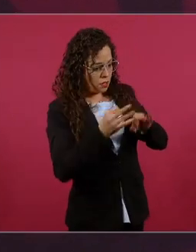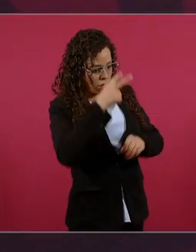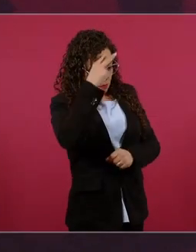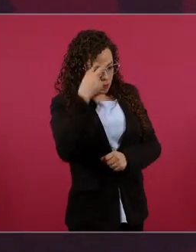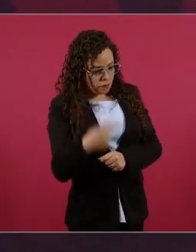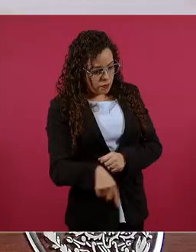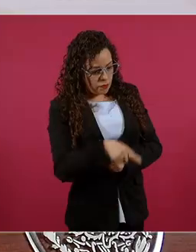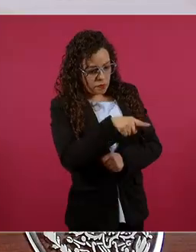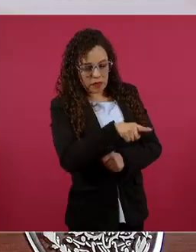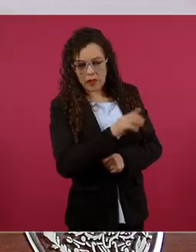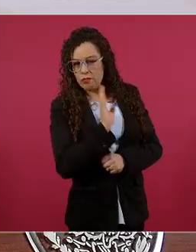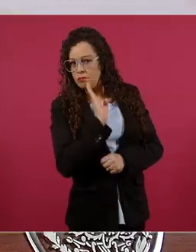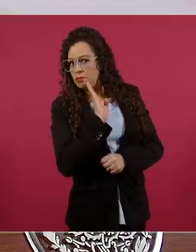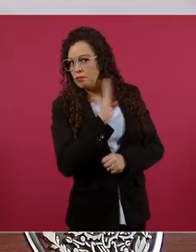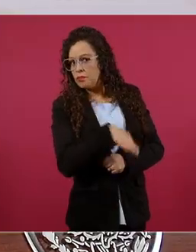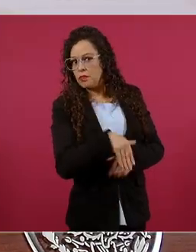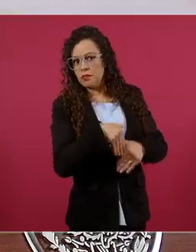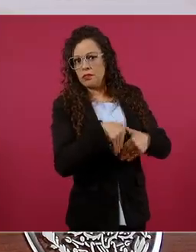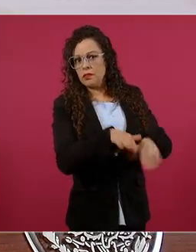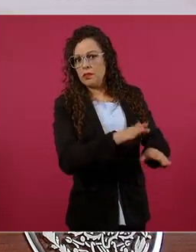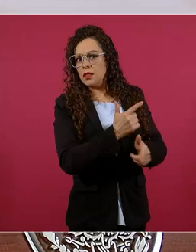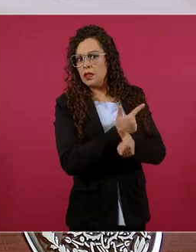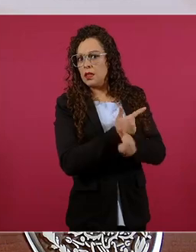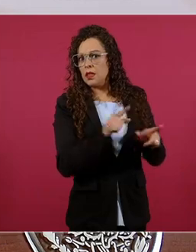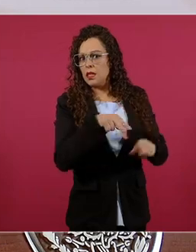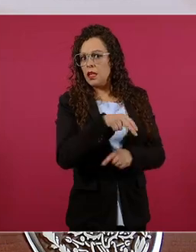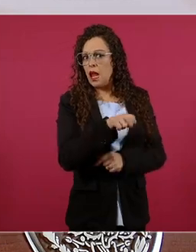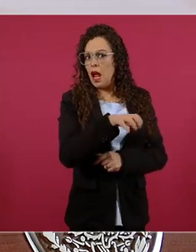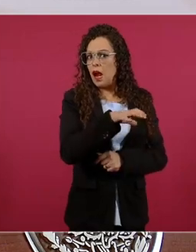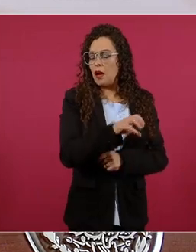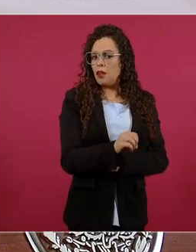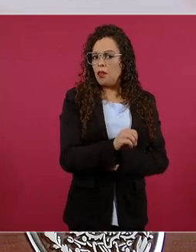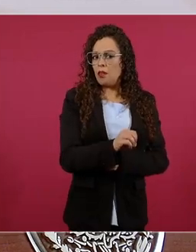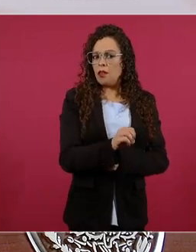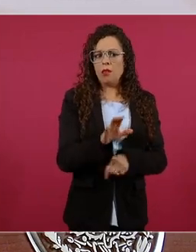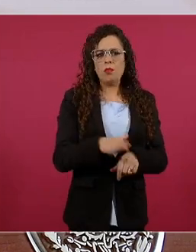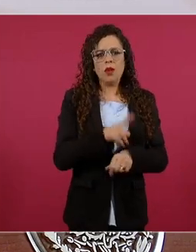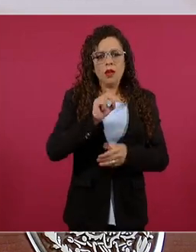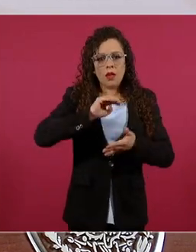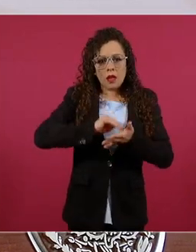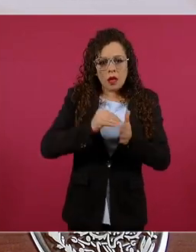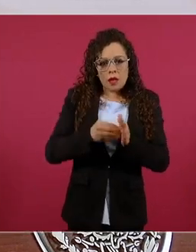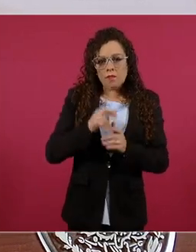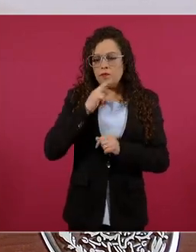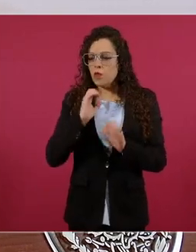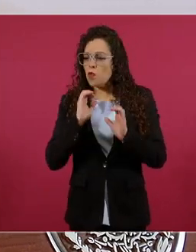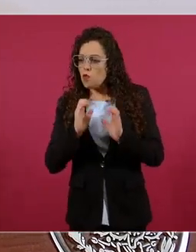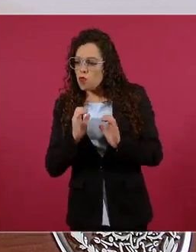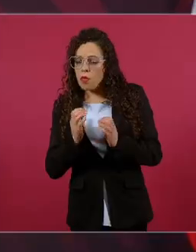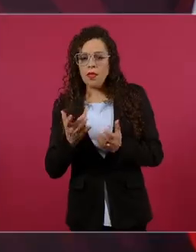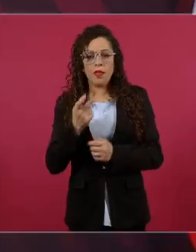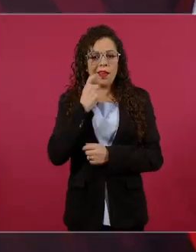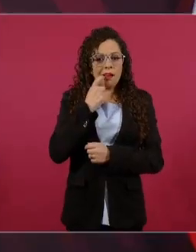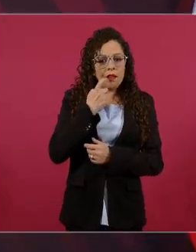No, vámonos. Está mal el procedimiento.